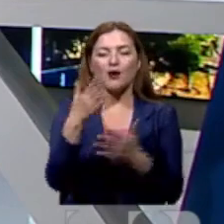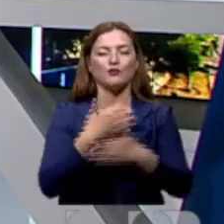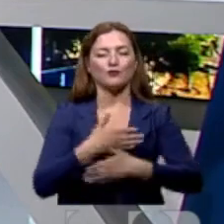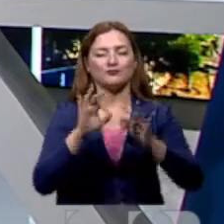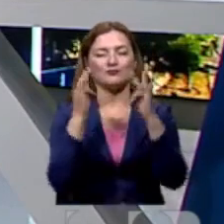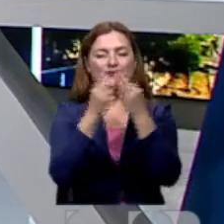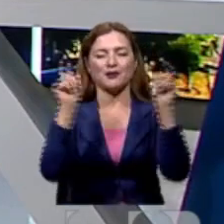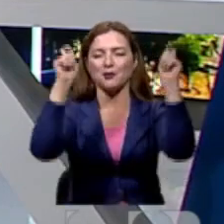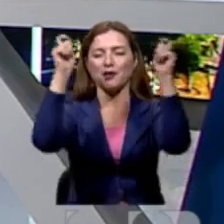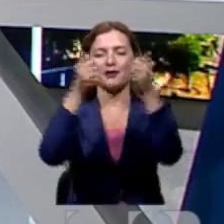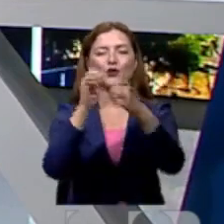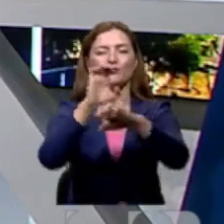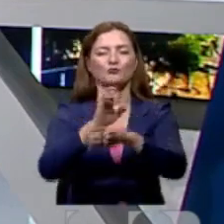Bellas, arranca el concurso que todos están esperando. ¡Qué bella, Ale! Y sí, vamos con nuestro cuarto participante del